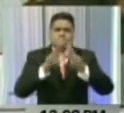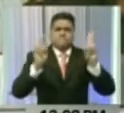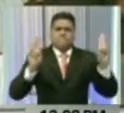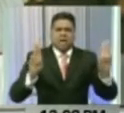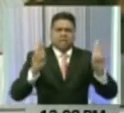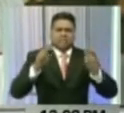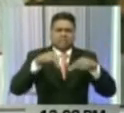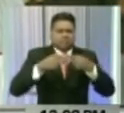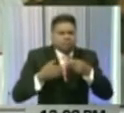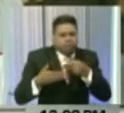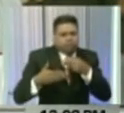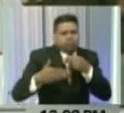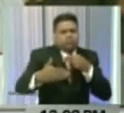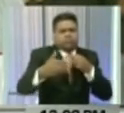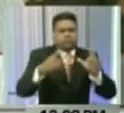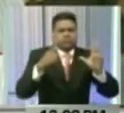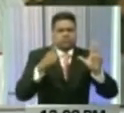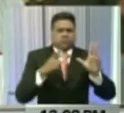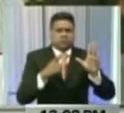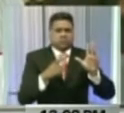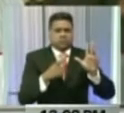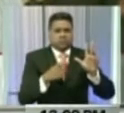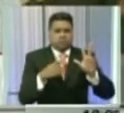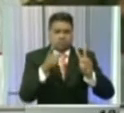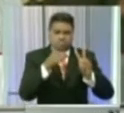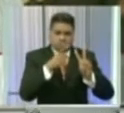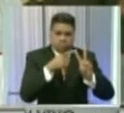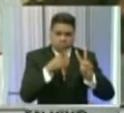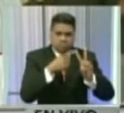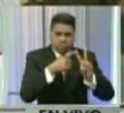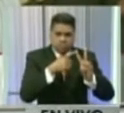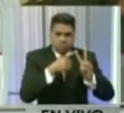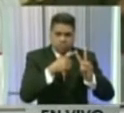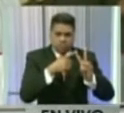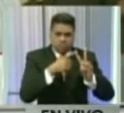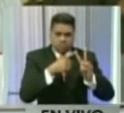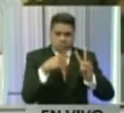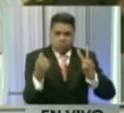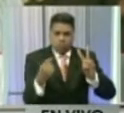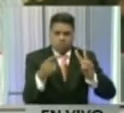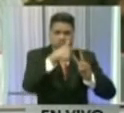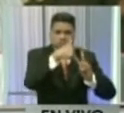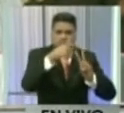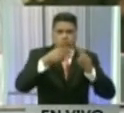revolución bolivariana depende de la economía, de lo que hagamos en la economía.